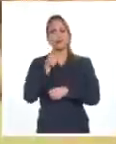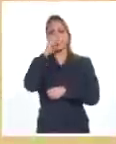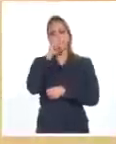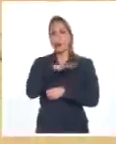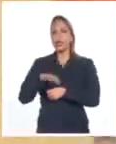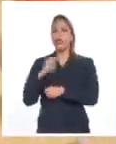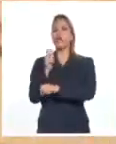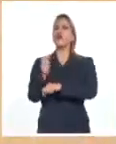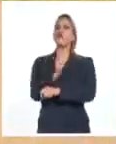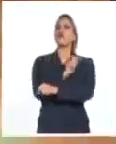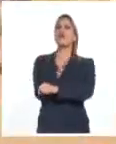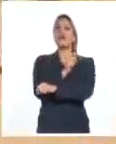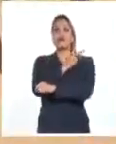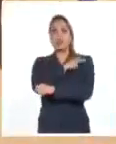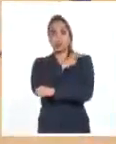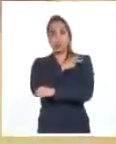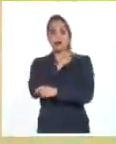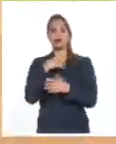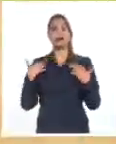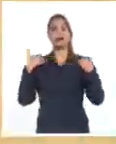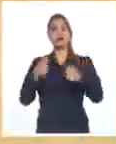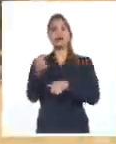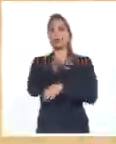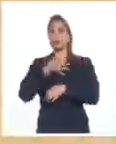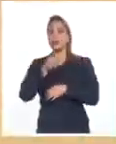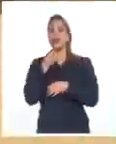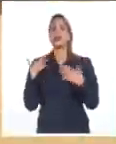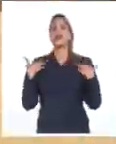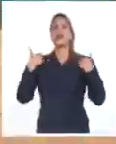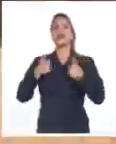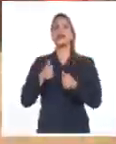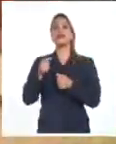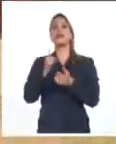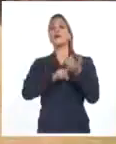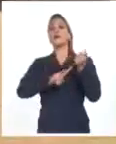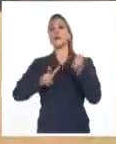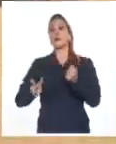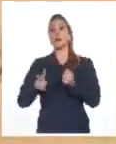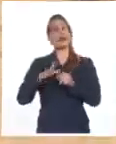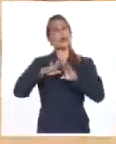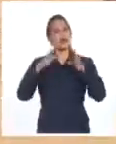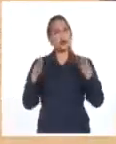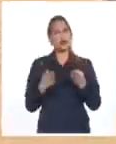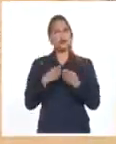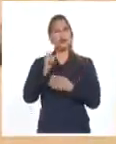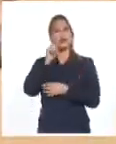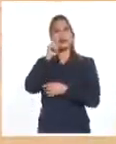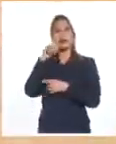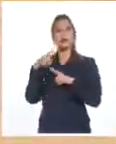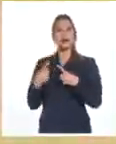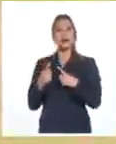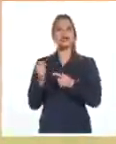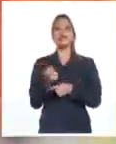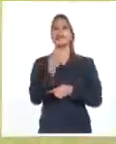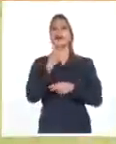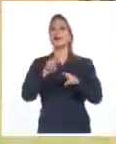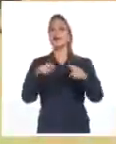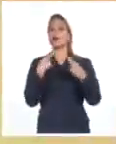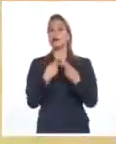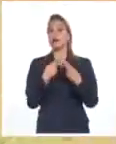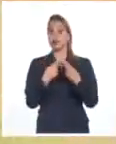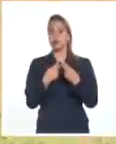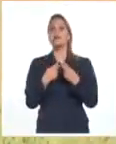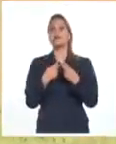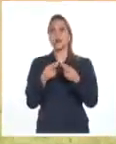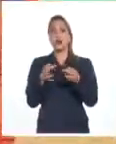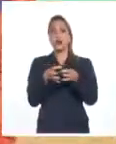profesores, las direcciones municipales, las direcciones provinciales, y con todo eso hemos terminado el segundo campeonato de pequeñas ligas de